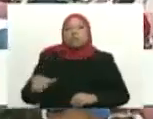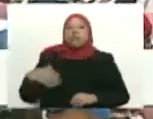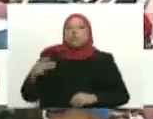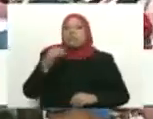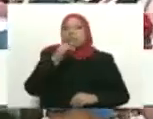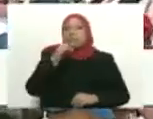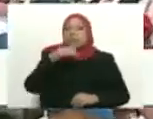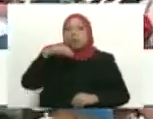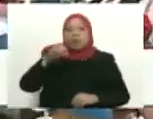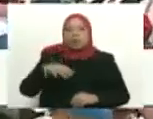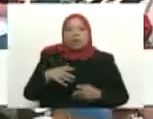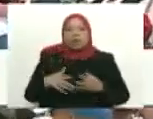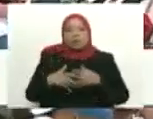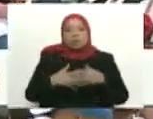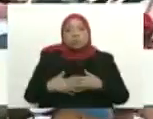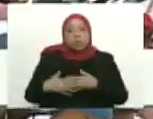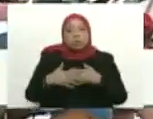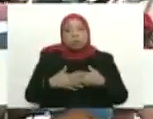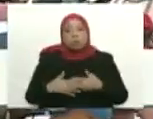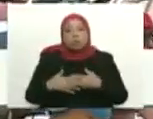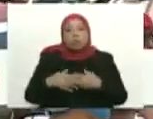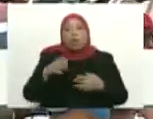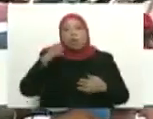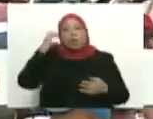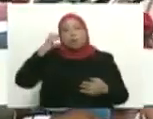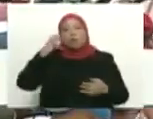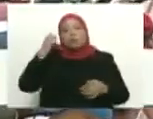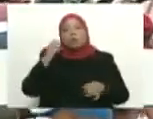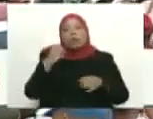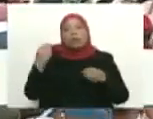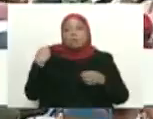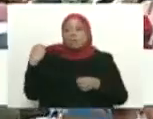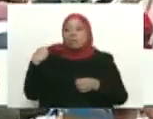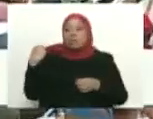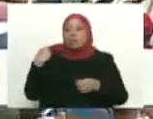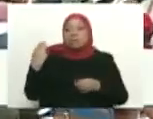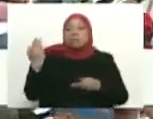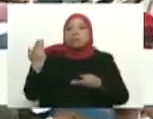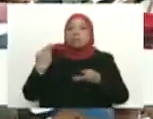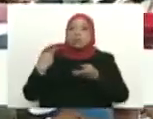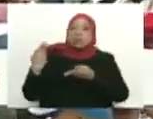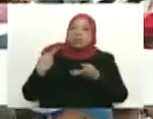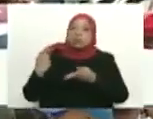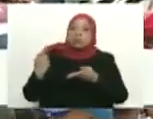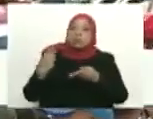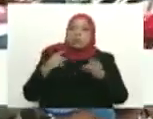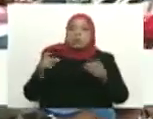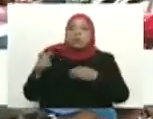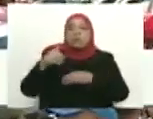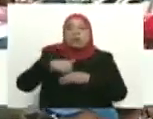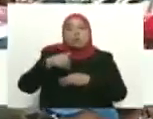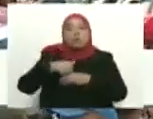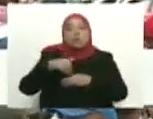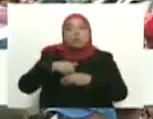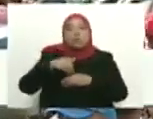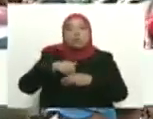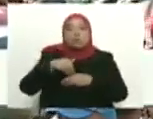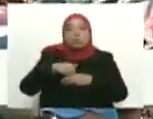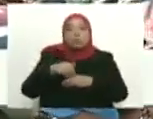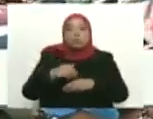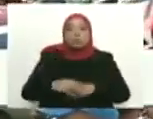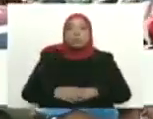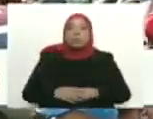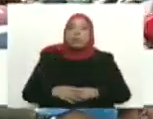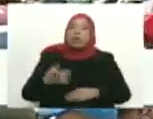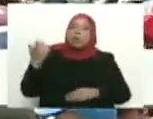Ellos fueron a los Estados Unidos, fueron a Europa a pedir sanciones y ahora vienen a llamar al voto. En las